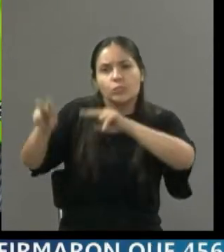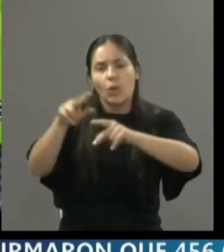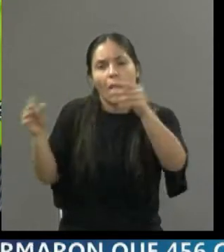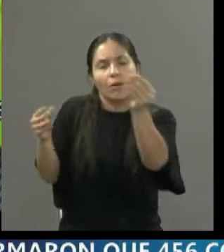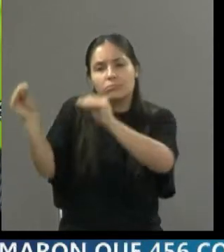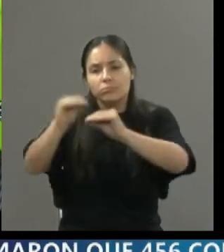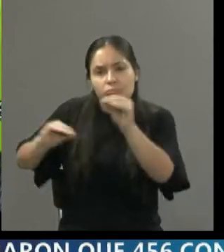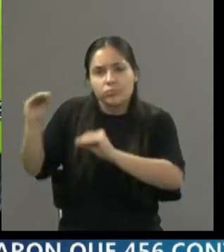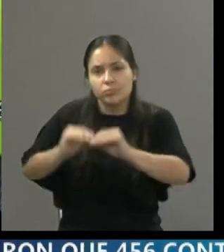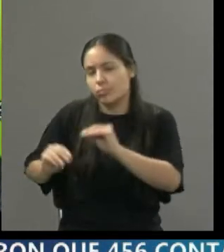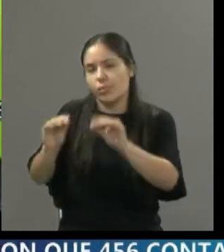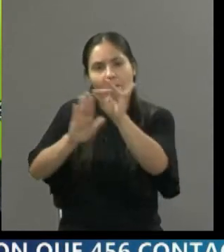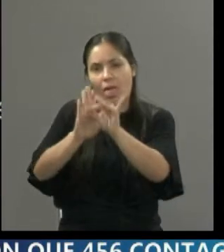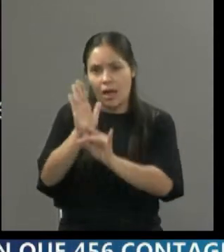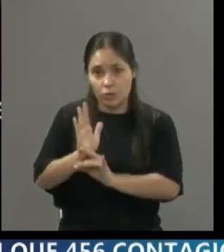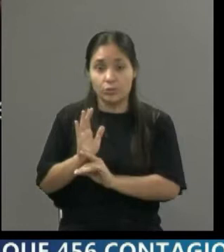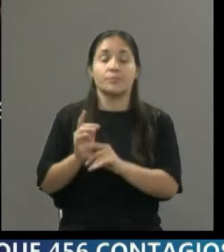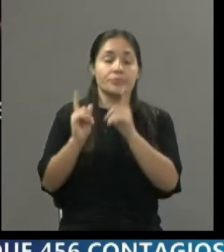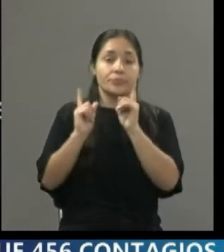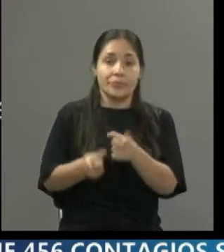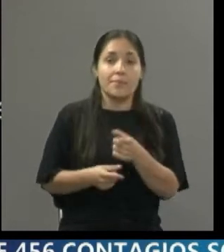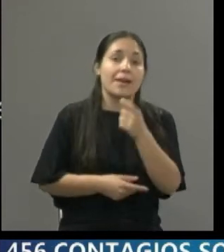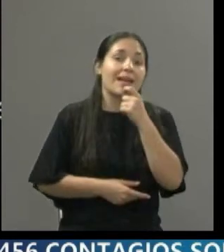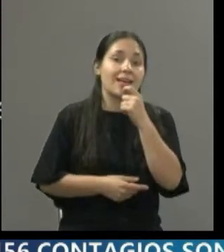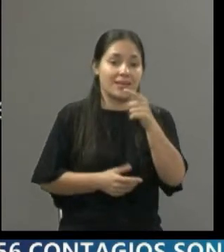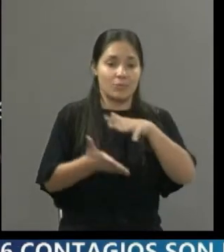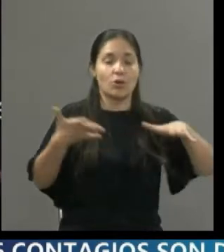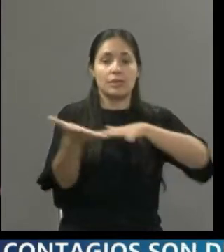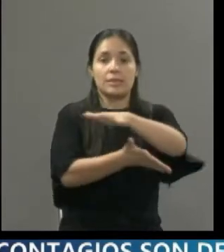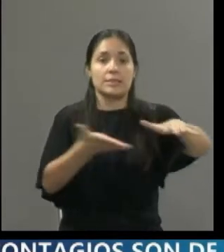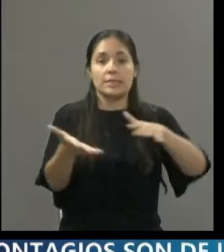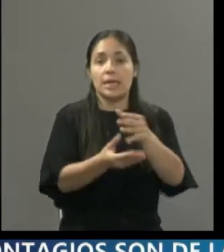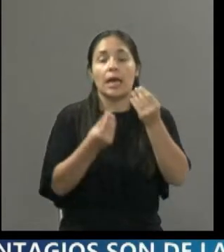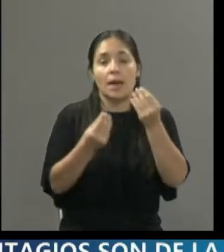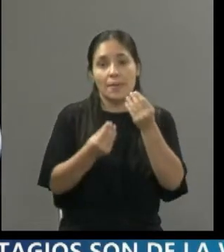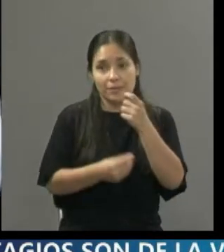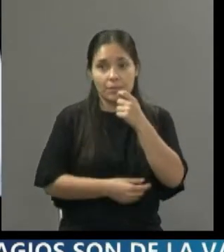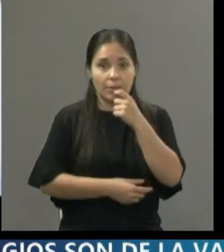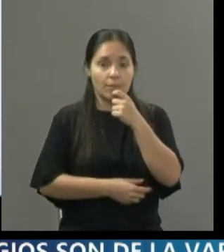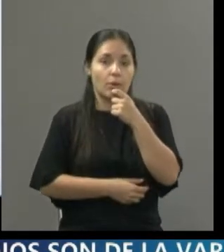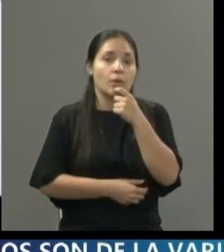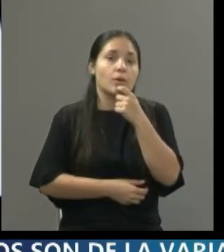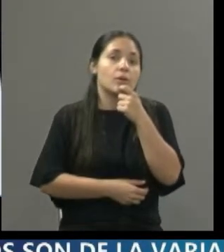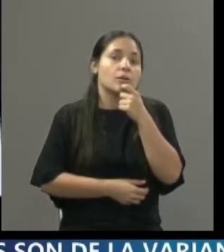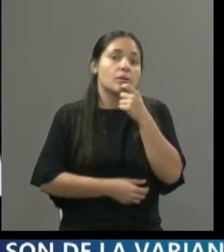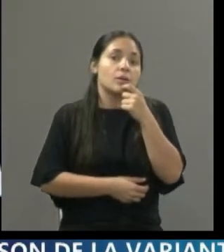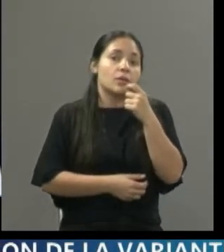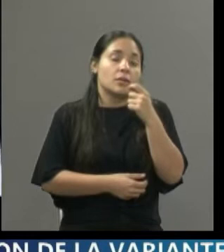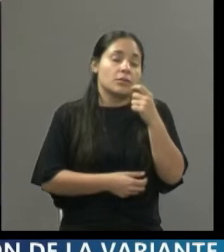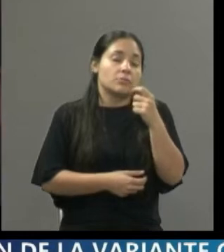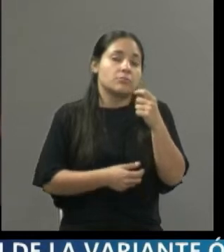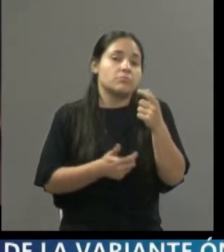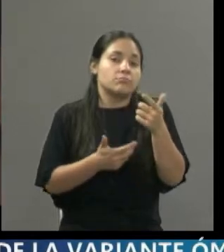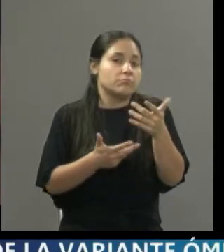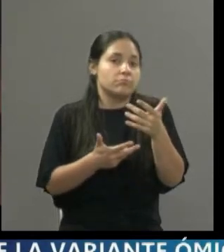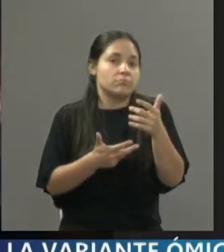de, como vos decís, traer lo que sucede en territorio, como es el caso de movilidad humana. Todo varía